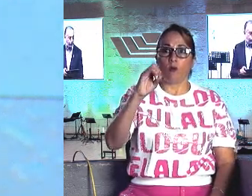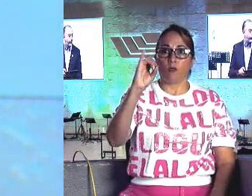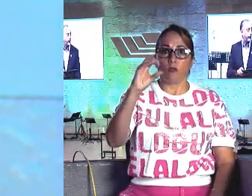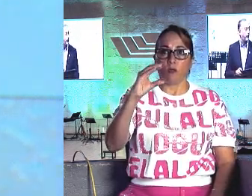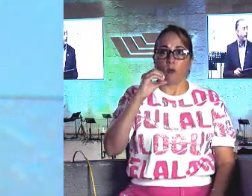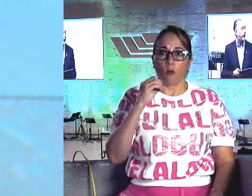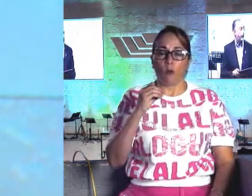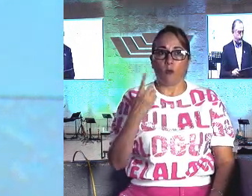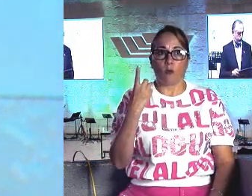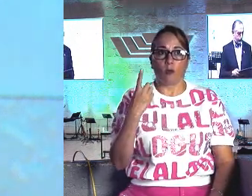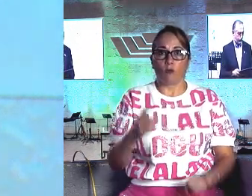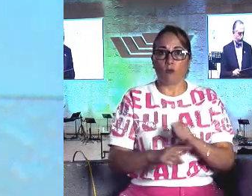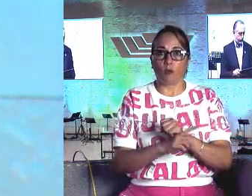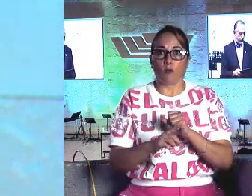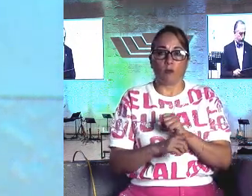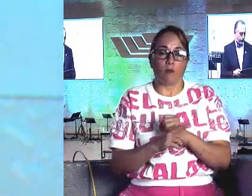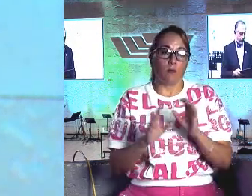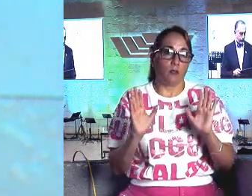en particular.